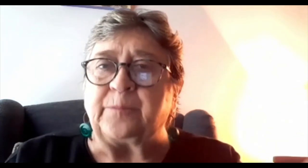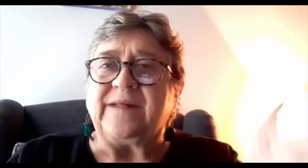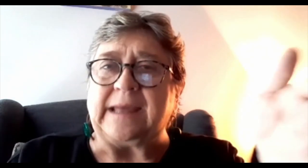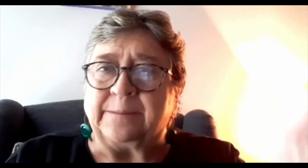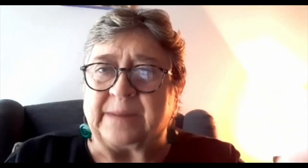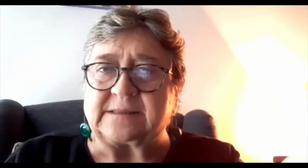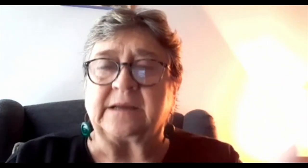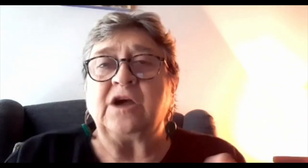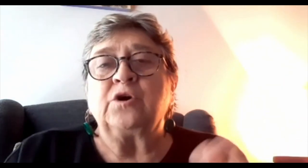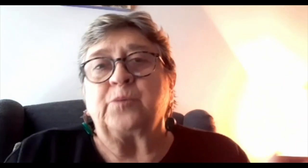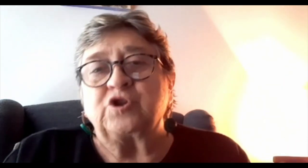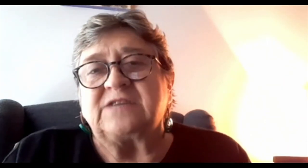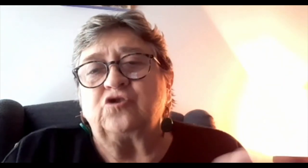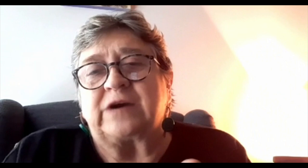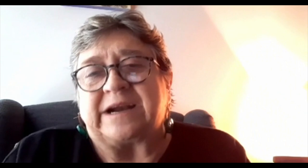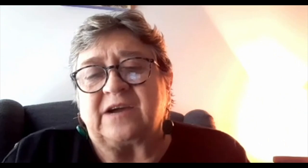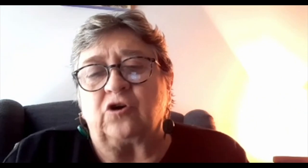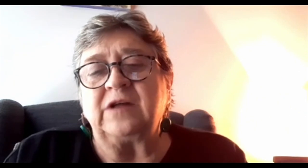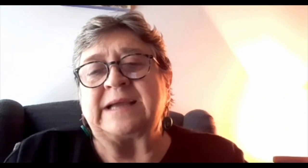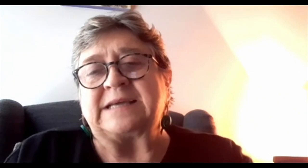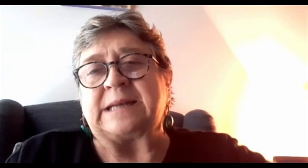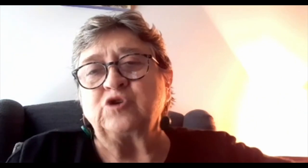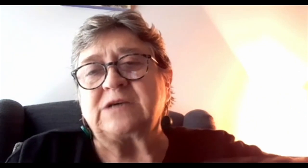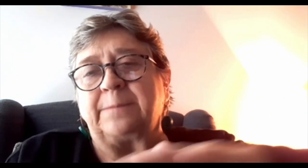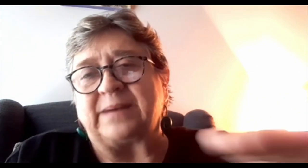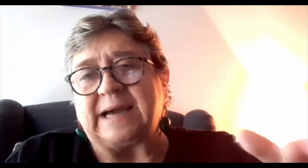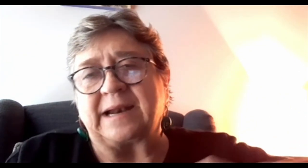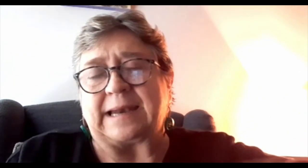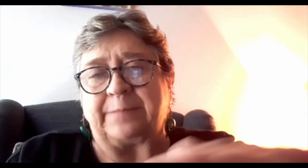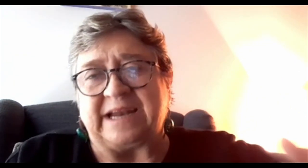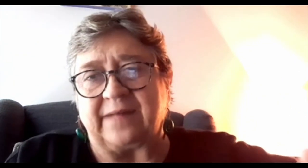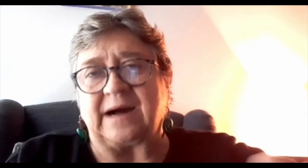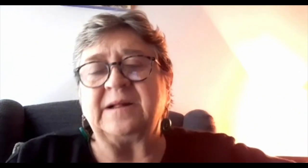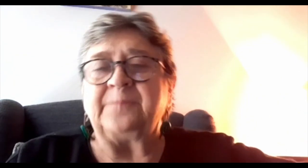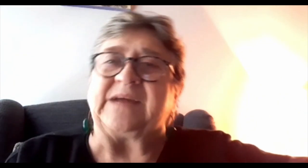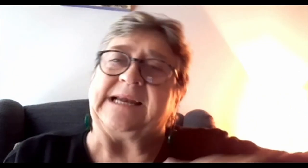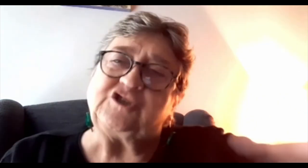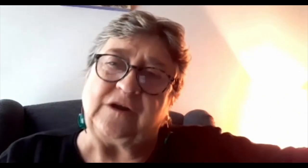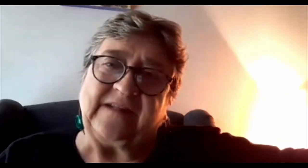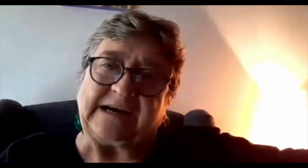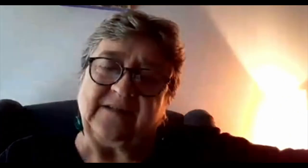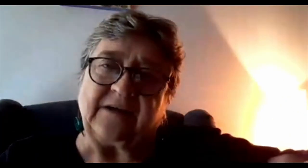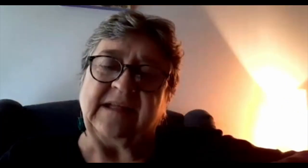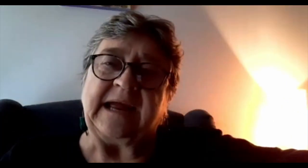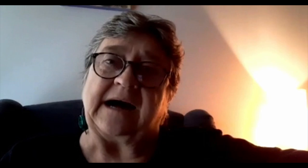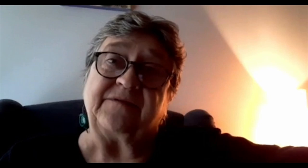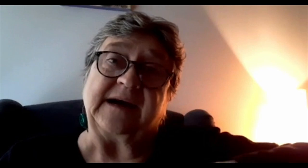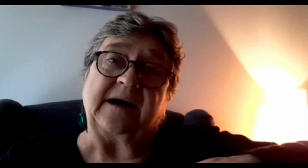se puede invertir. Por tanto, creo que tenemos que ampliar la mirada de la